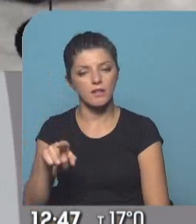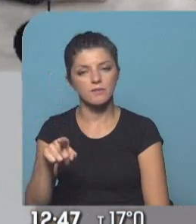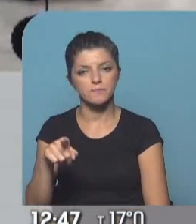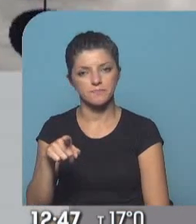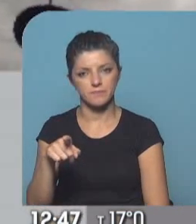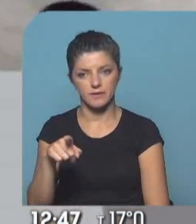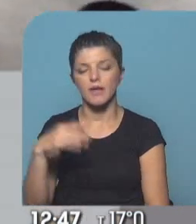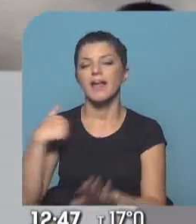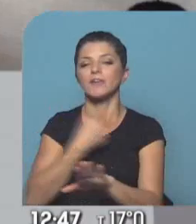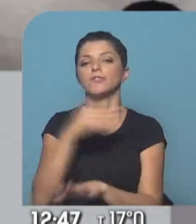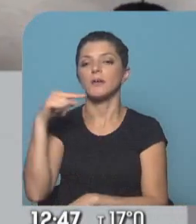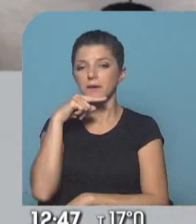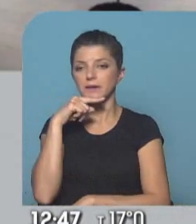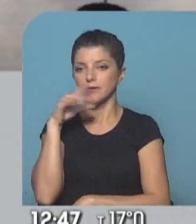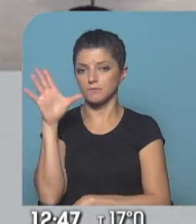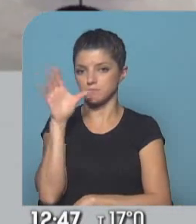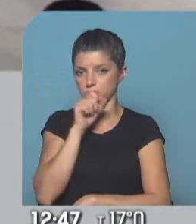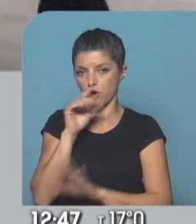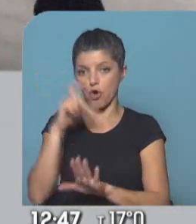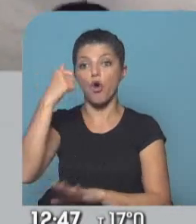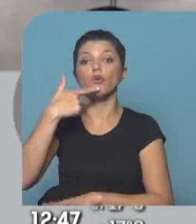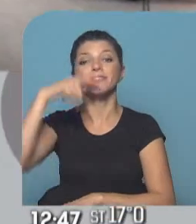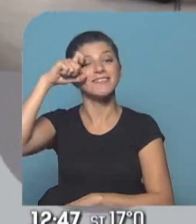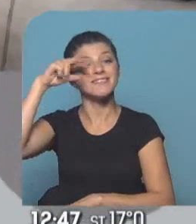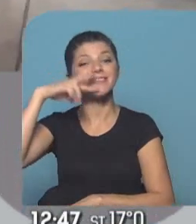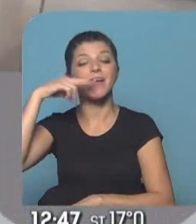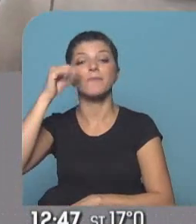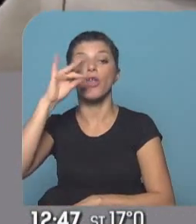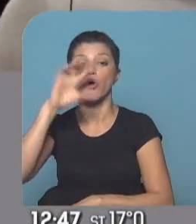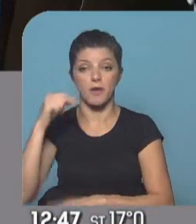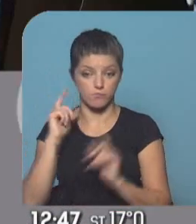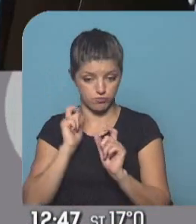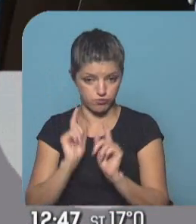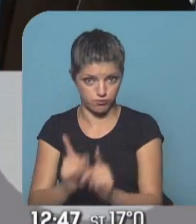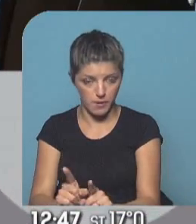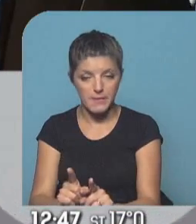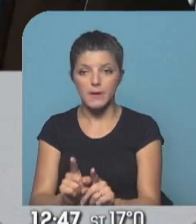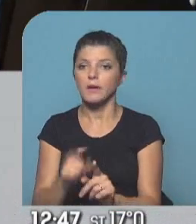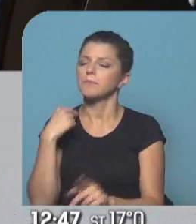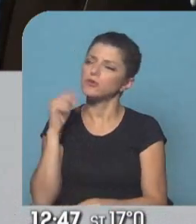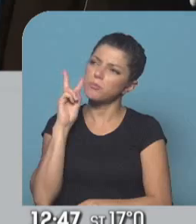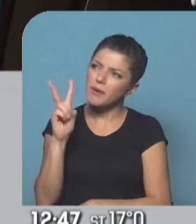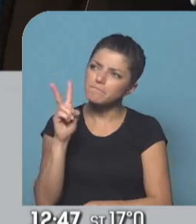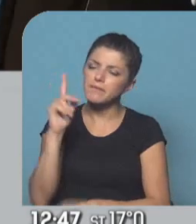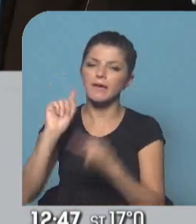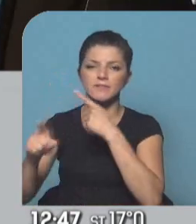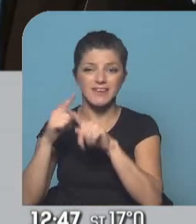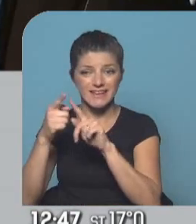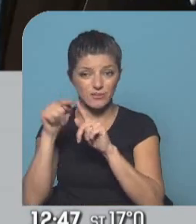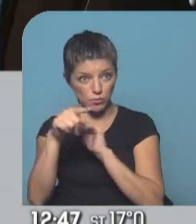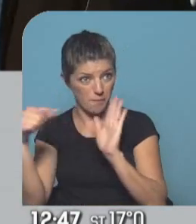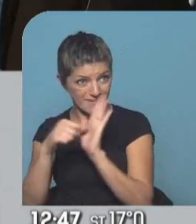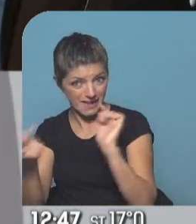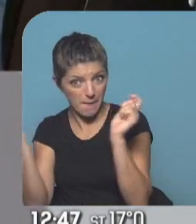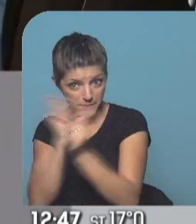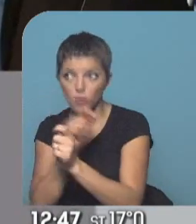es absolutamente conservadora y, sin embargo, está votando aparentemente a una canciller que ha cambiado Alemania. En